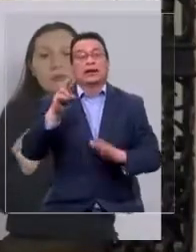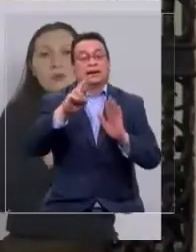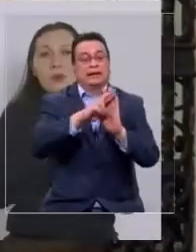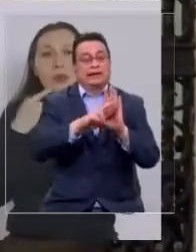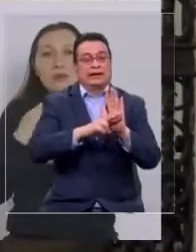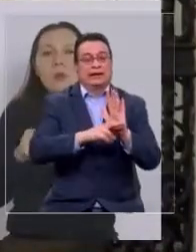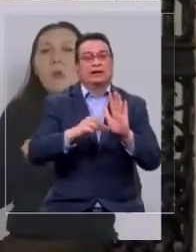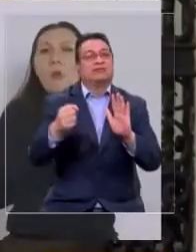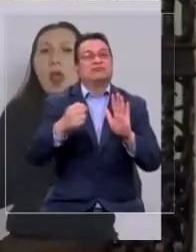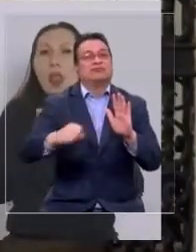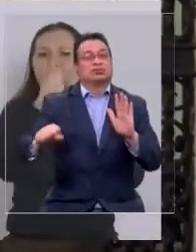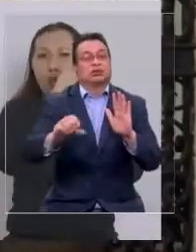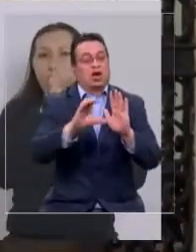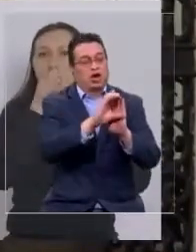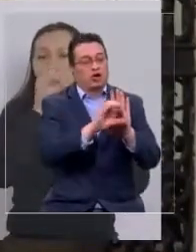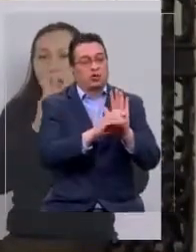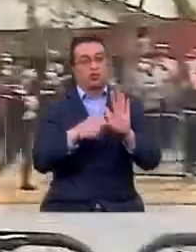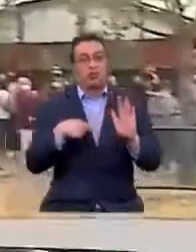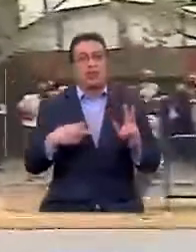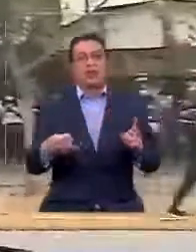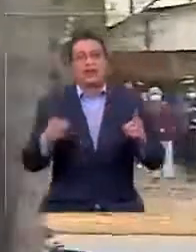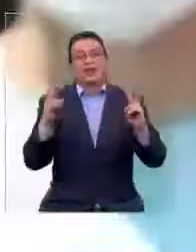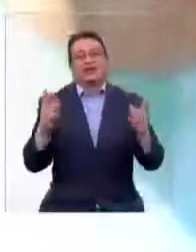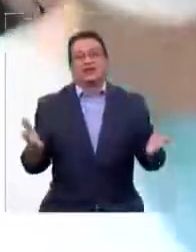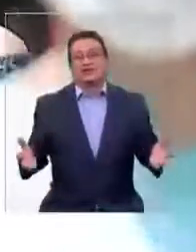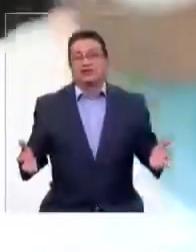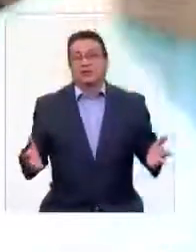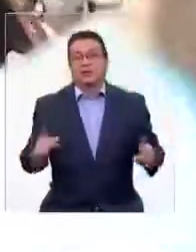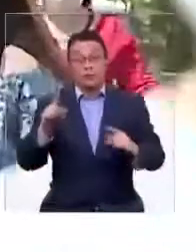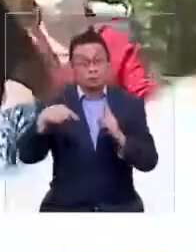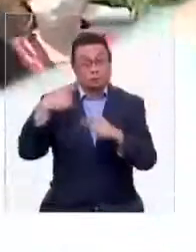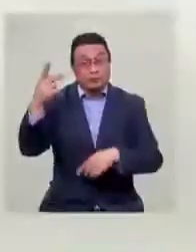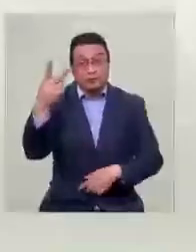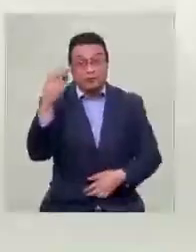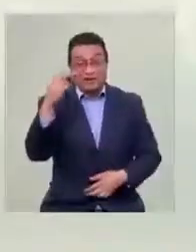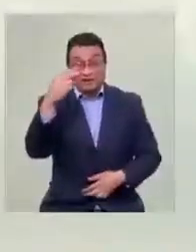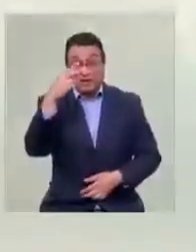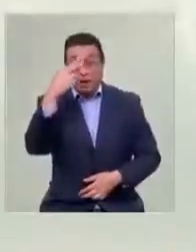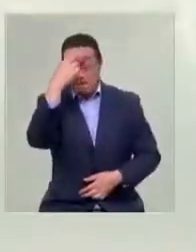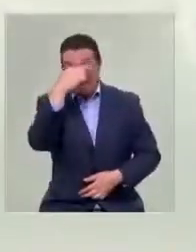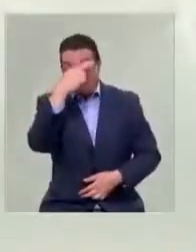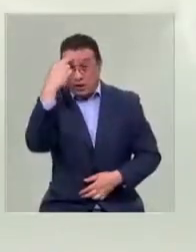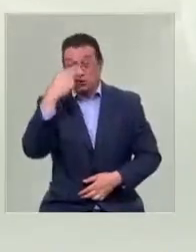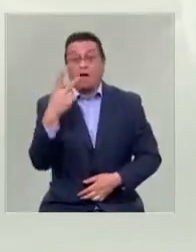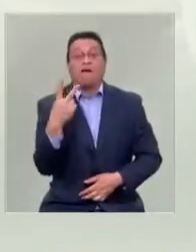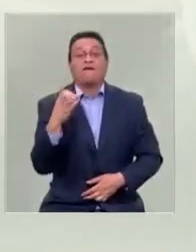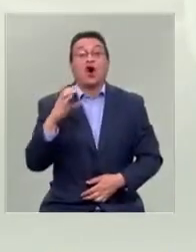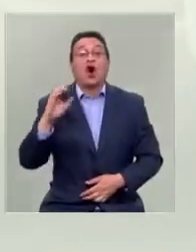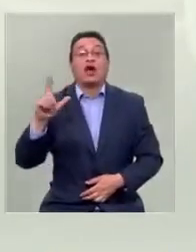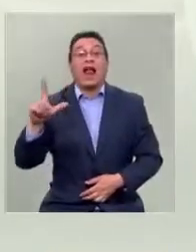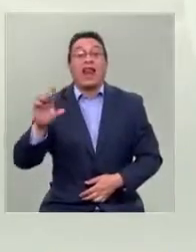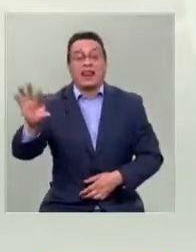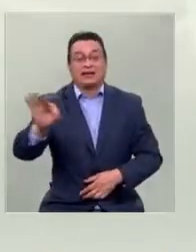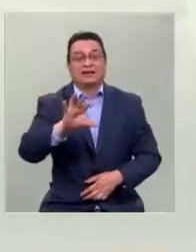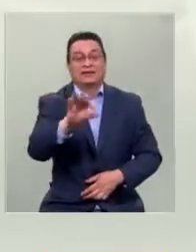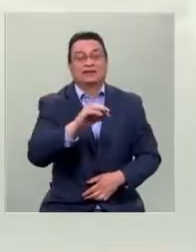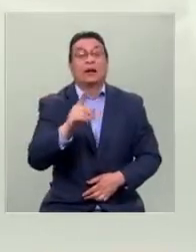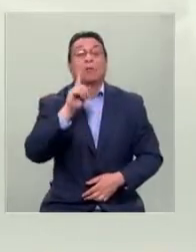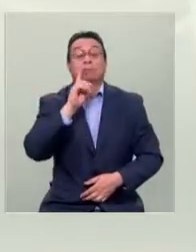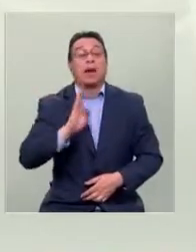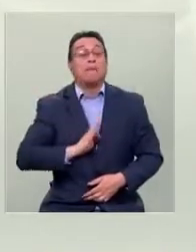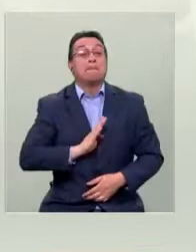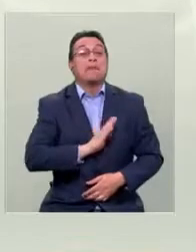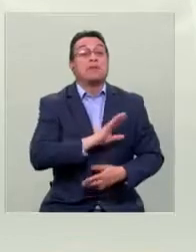que la Constitución establece para ejercer ese derecho. El próximo 20 de marzo se publican los vocales designados, los miembros de colegios